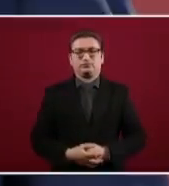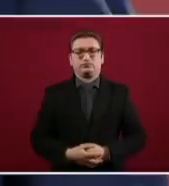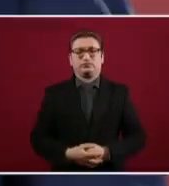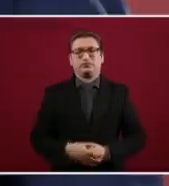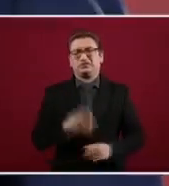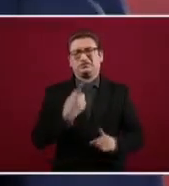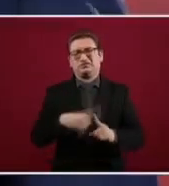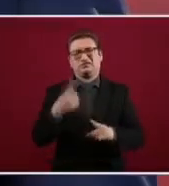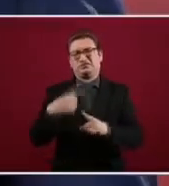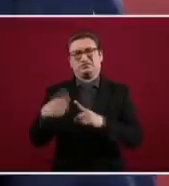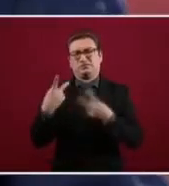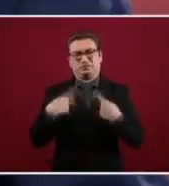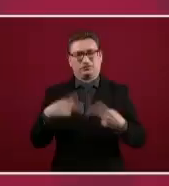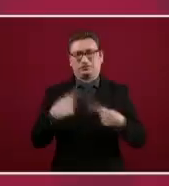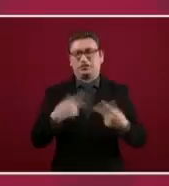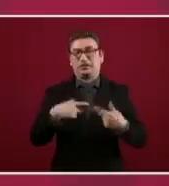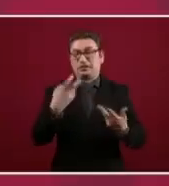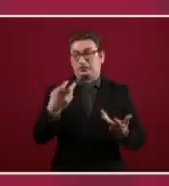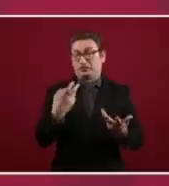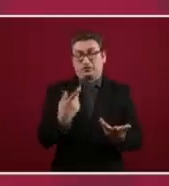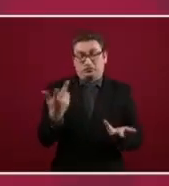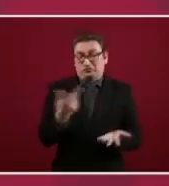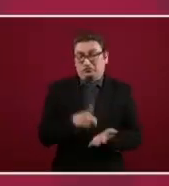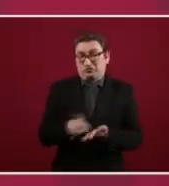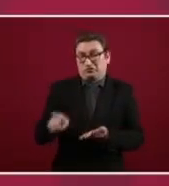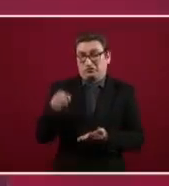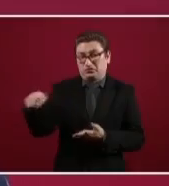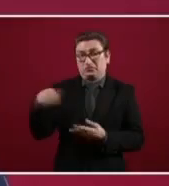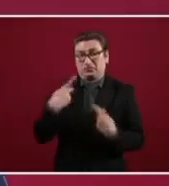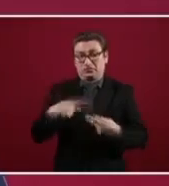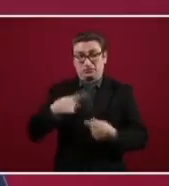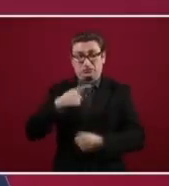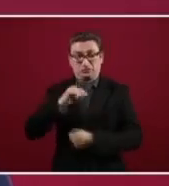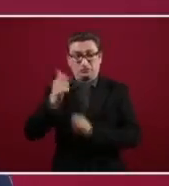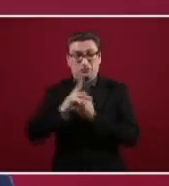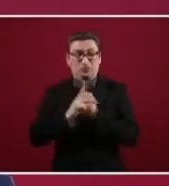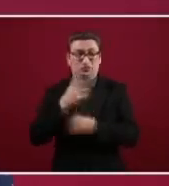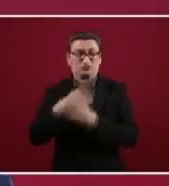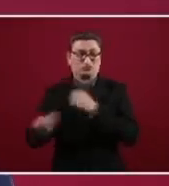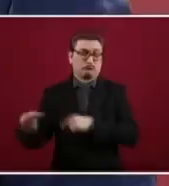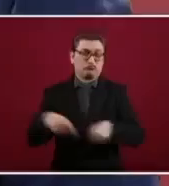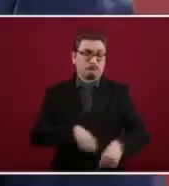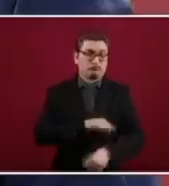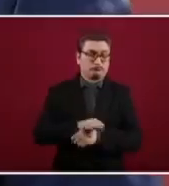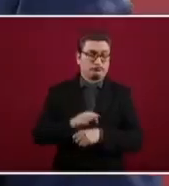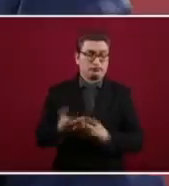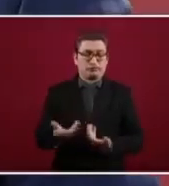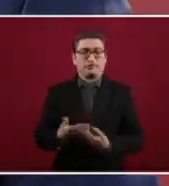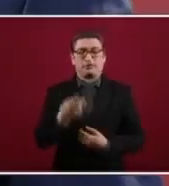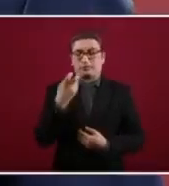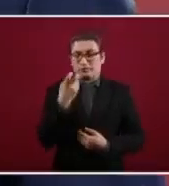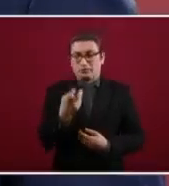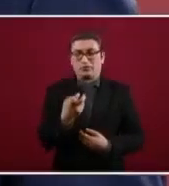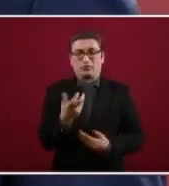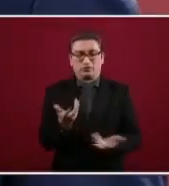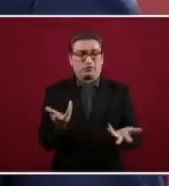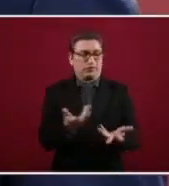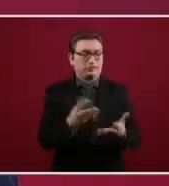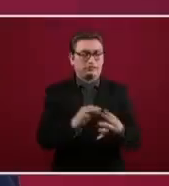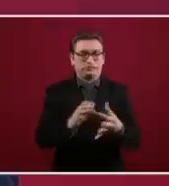y otros personajes entonces es un derecho este todo esto se tiene que ir